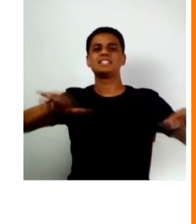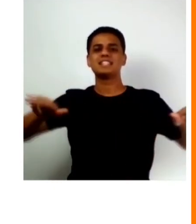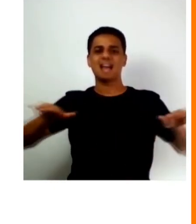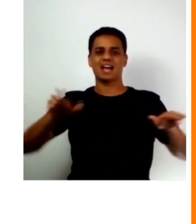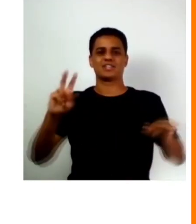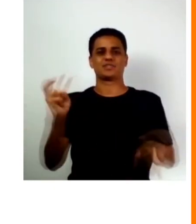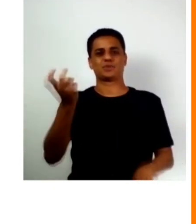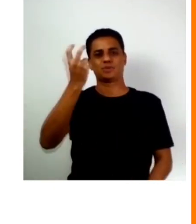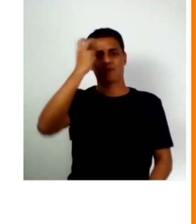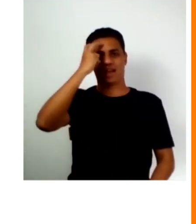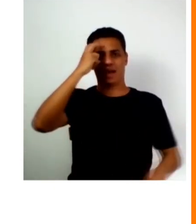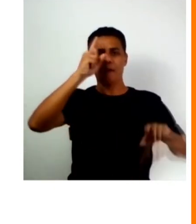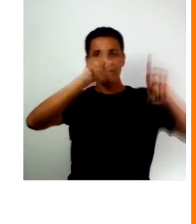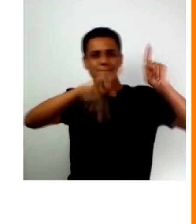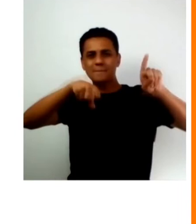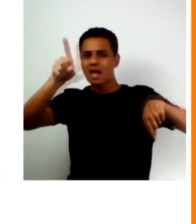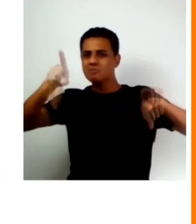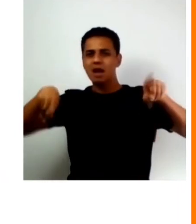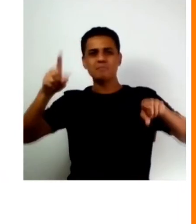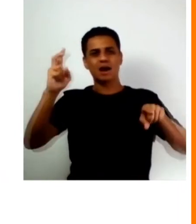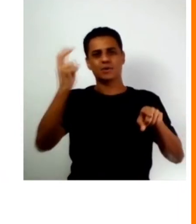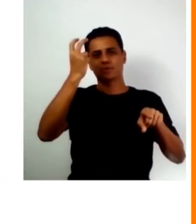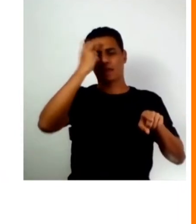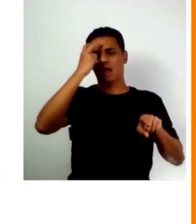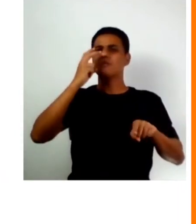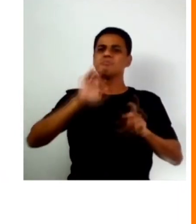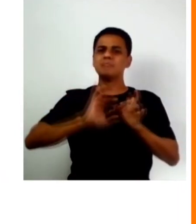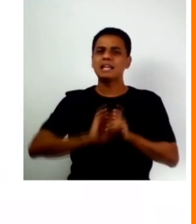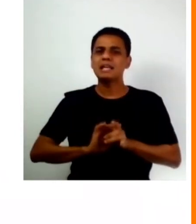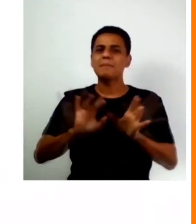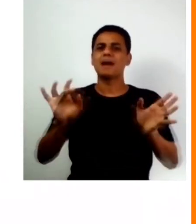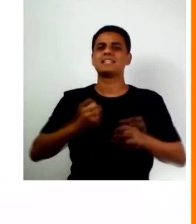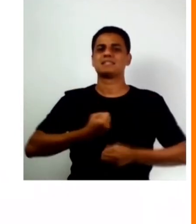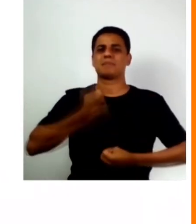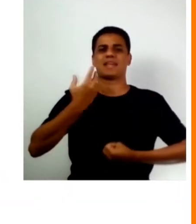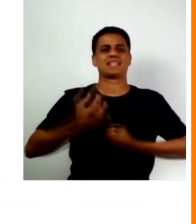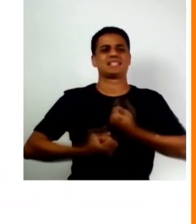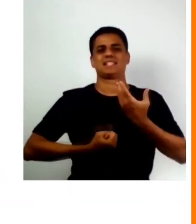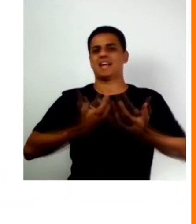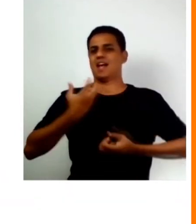defender a diversidade expresiva é un direito